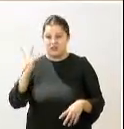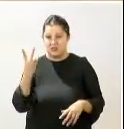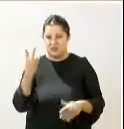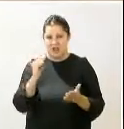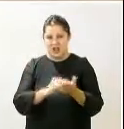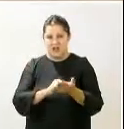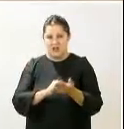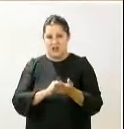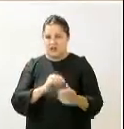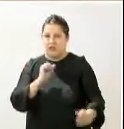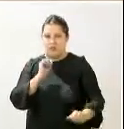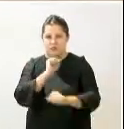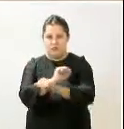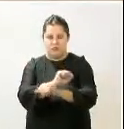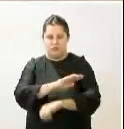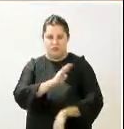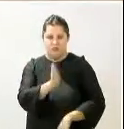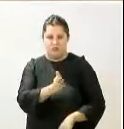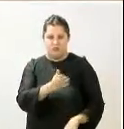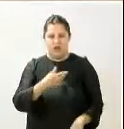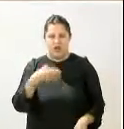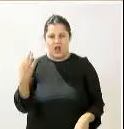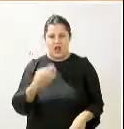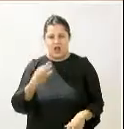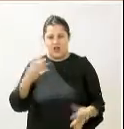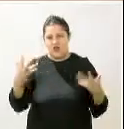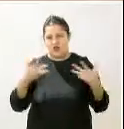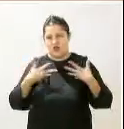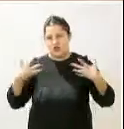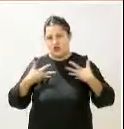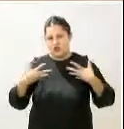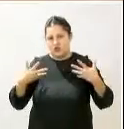país, sino en ocasiones a sufrir